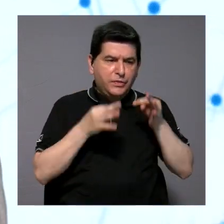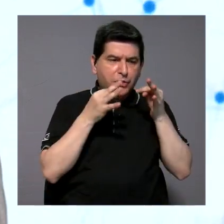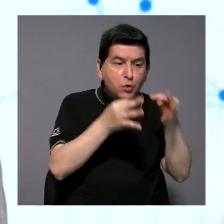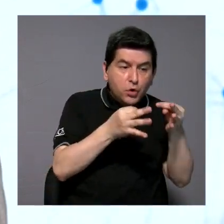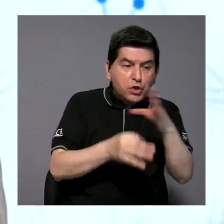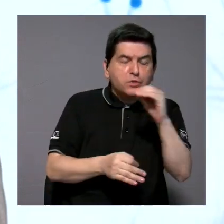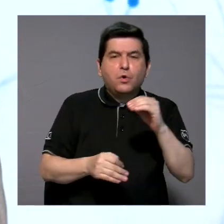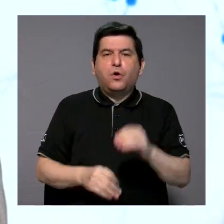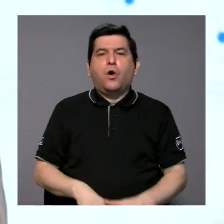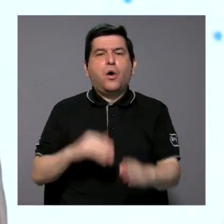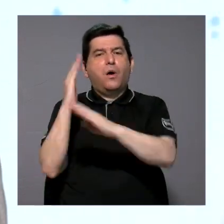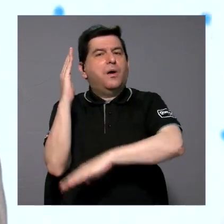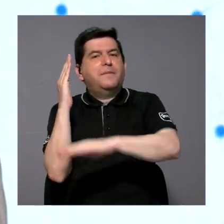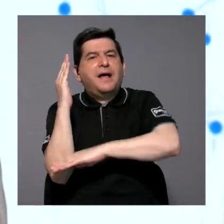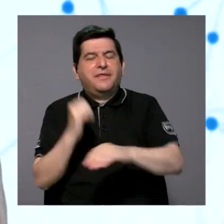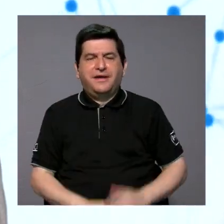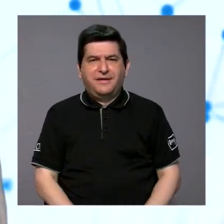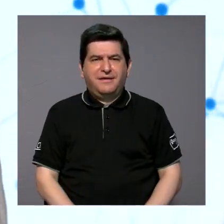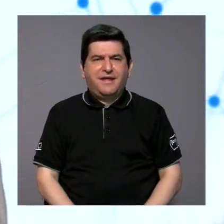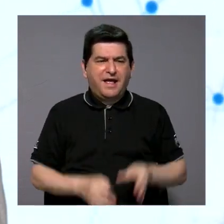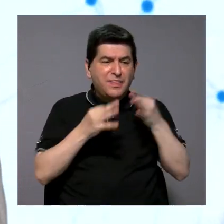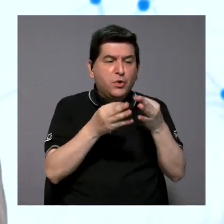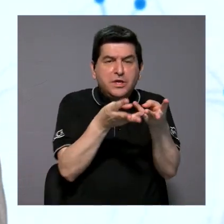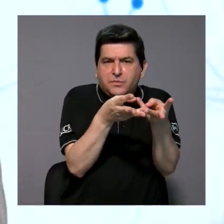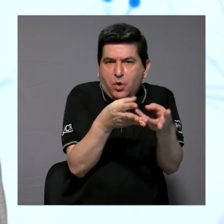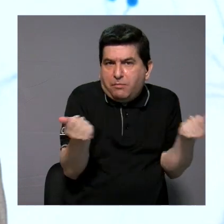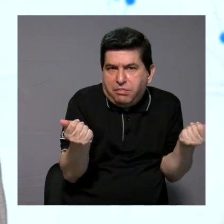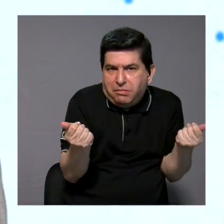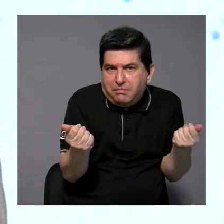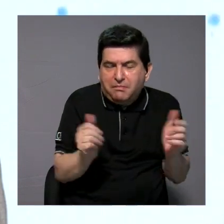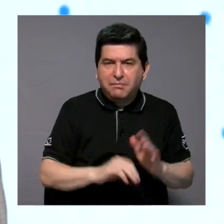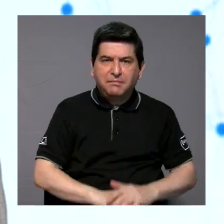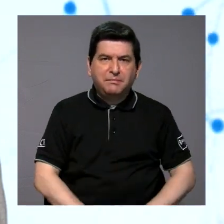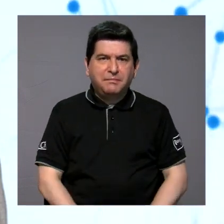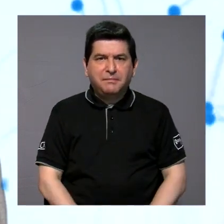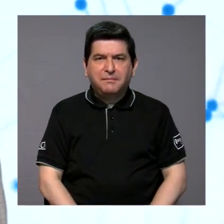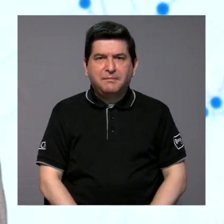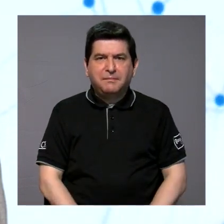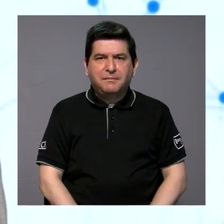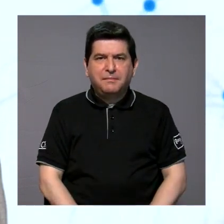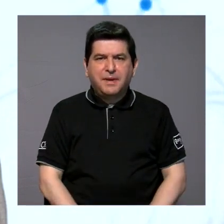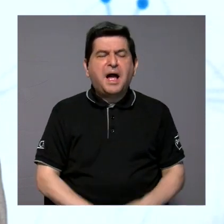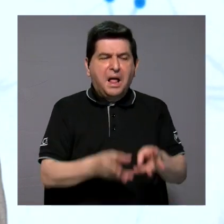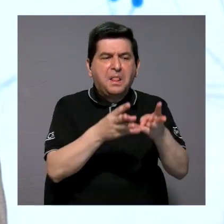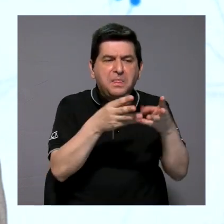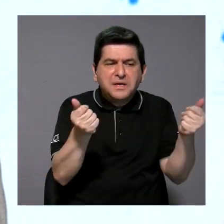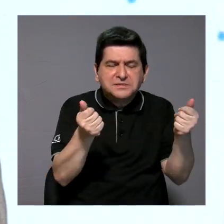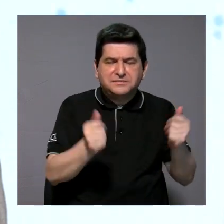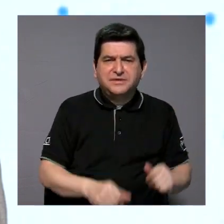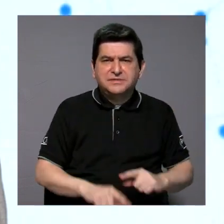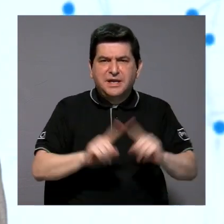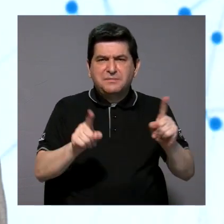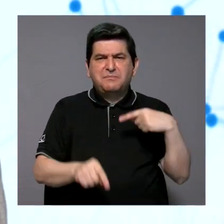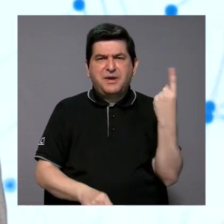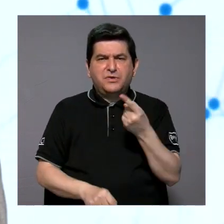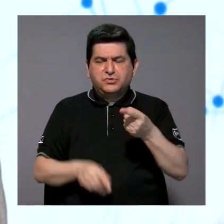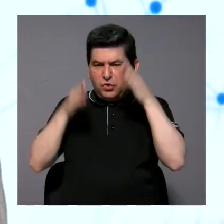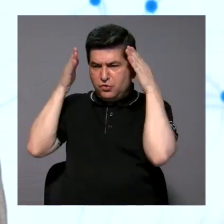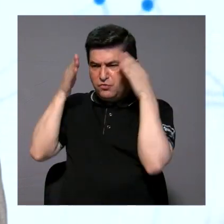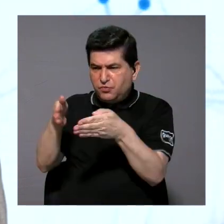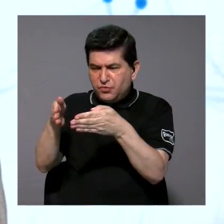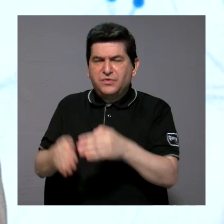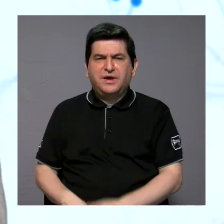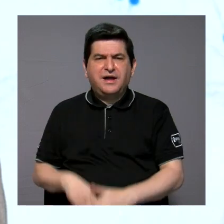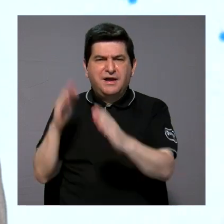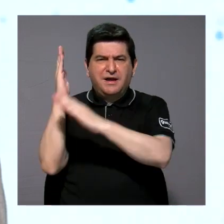turismo o madera. Entonces, turismo desaparece Desaparecemos el turismo y solo nos dedicamos a la...